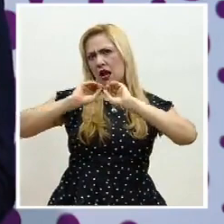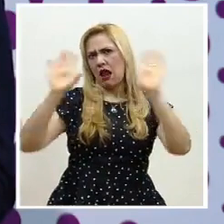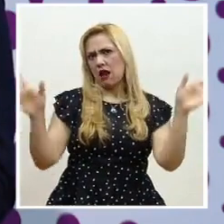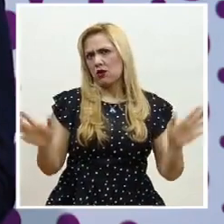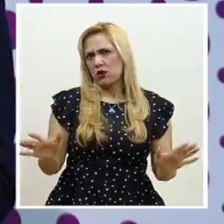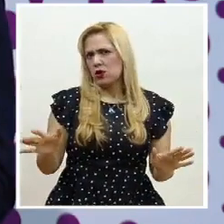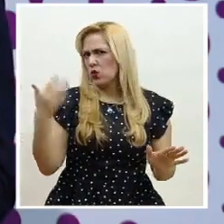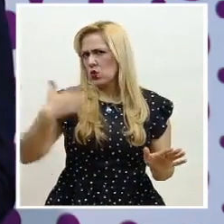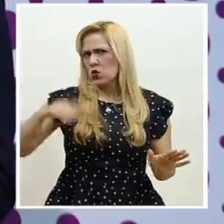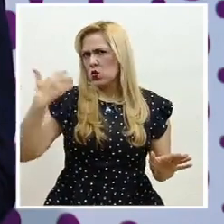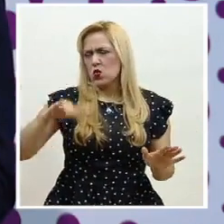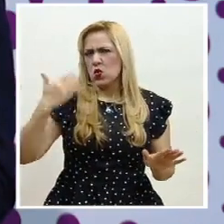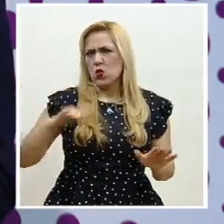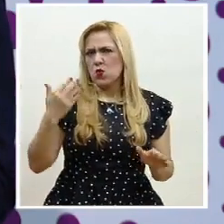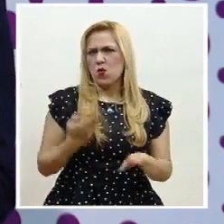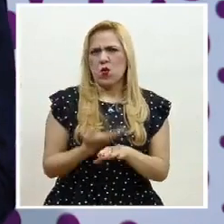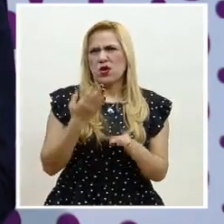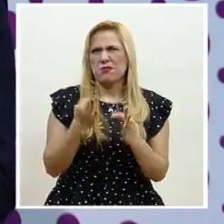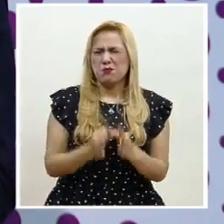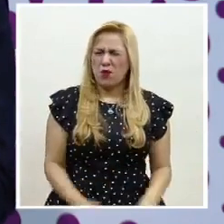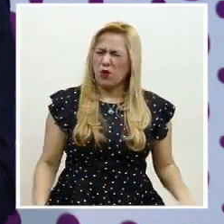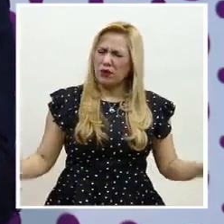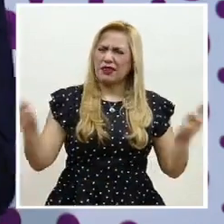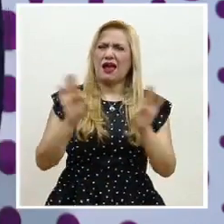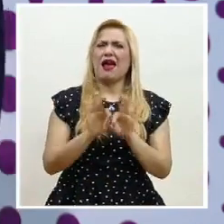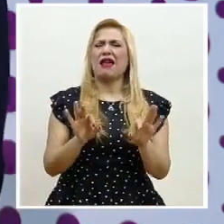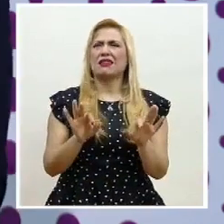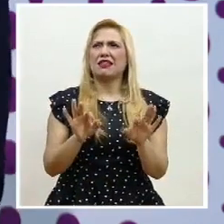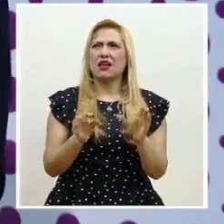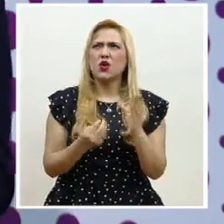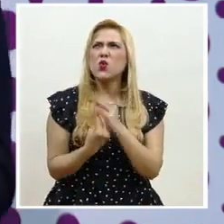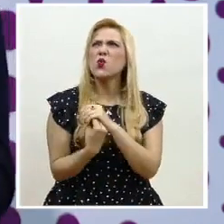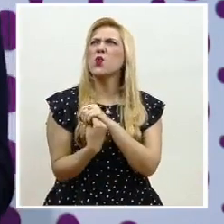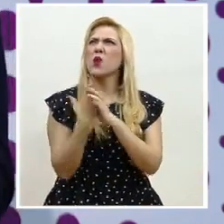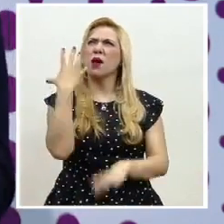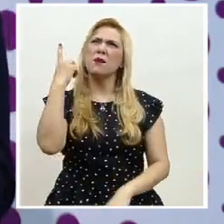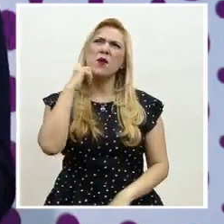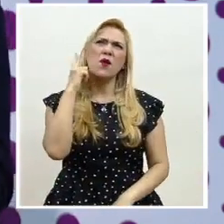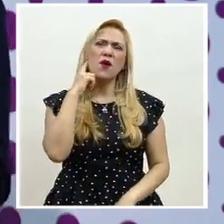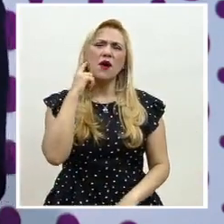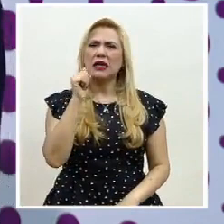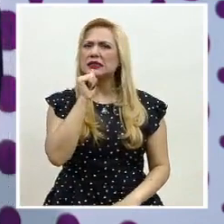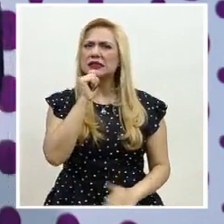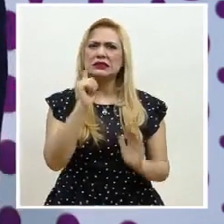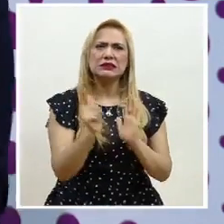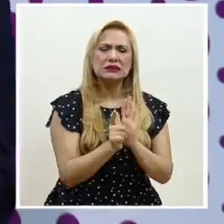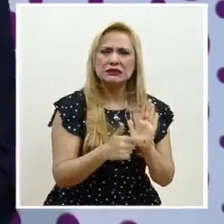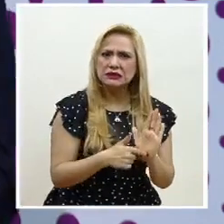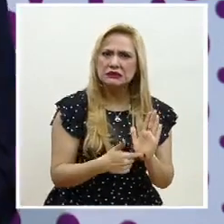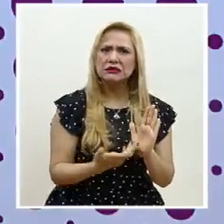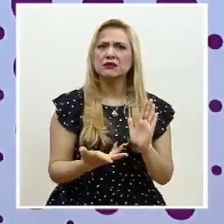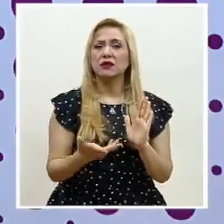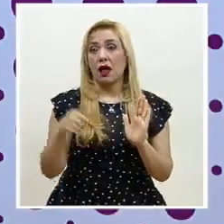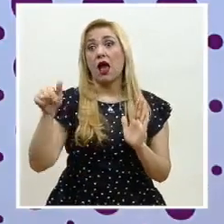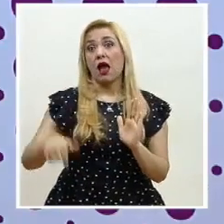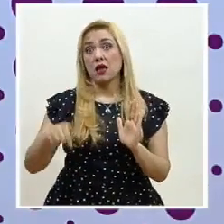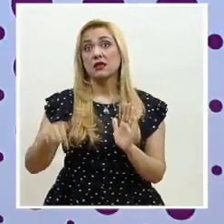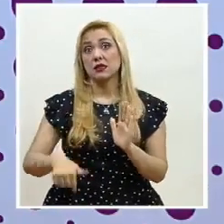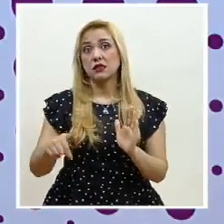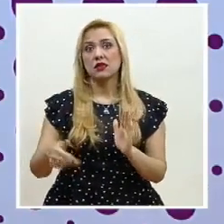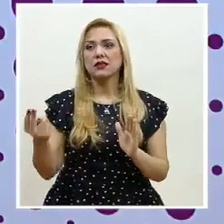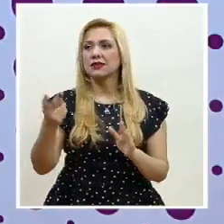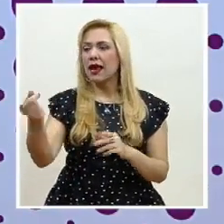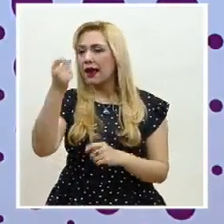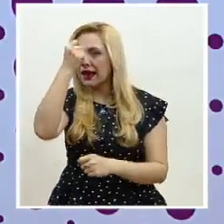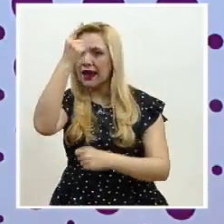mayor trascendencia, asuntos novedosos, de interés excepcional, que no se han resuelto en el orden jurídico nacional. Entonces necesitan ser personas con mucha